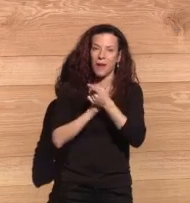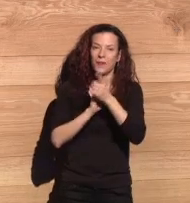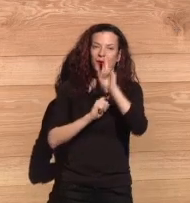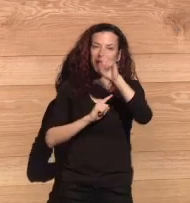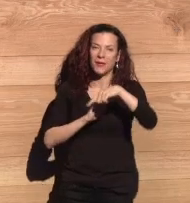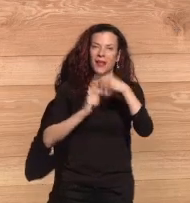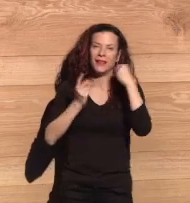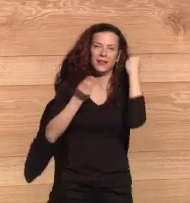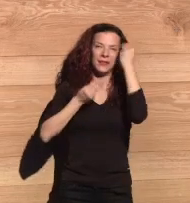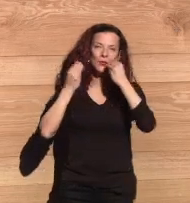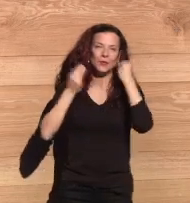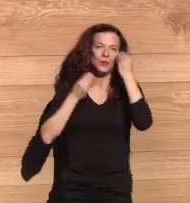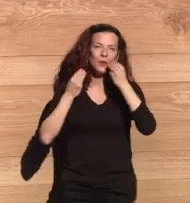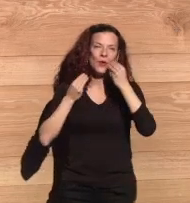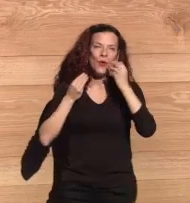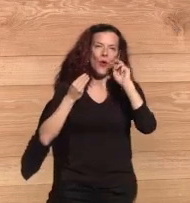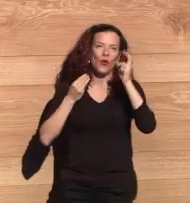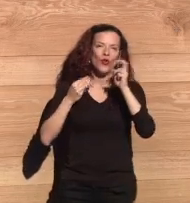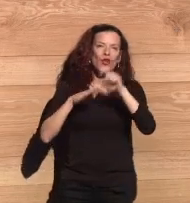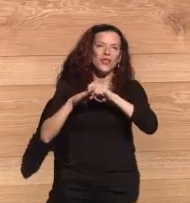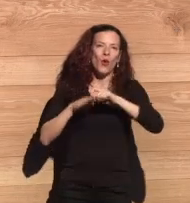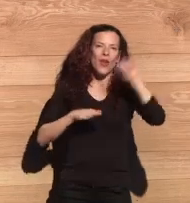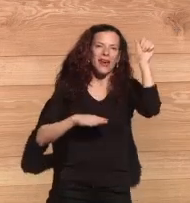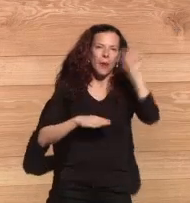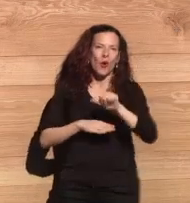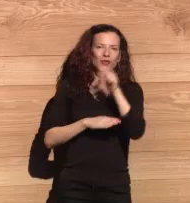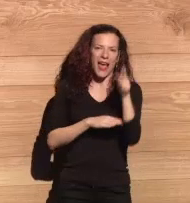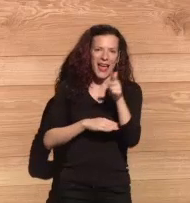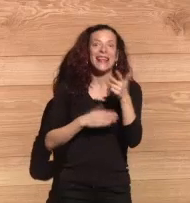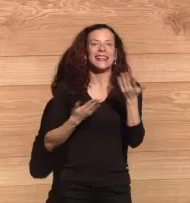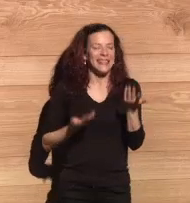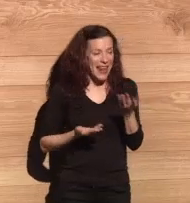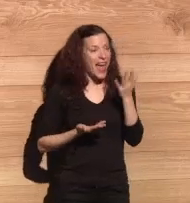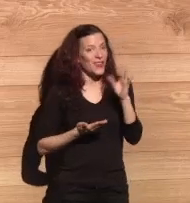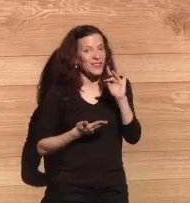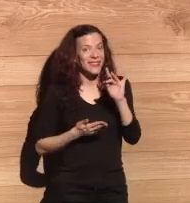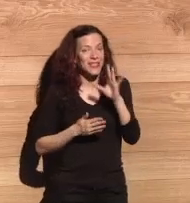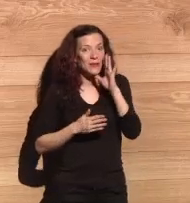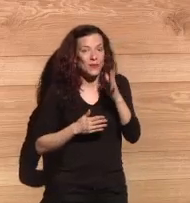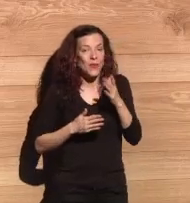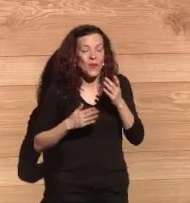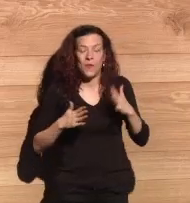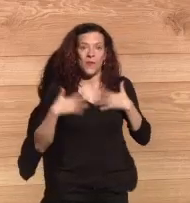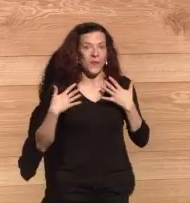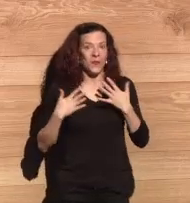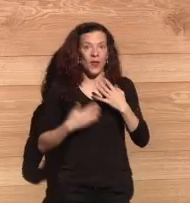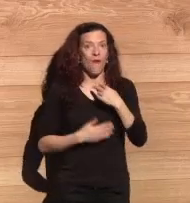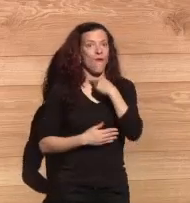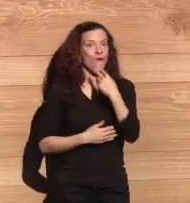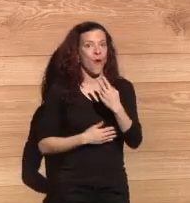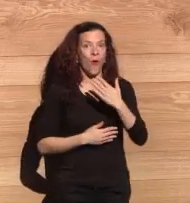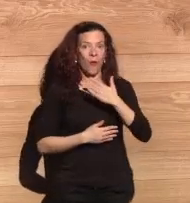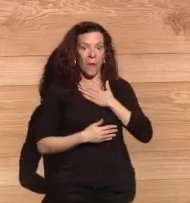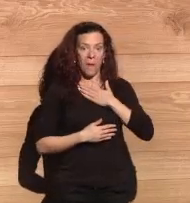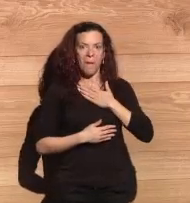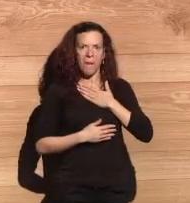te planteaste otro tipo también de reportajes. Claro, o sea, era como decir, joder, es que de repente la voz propia tiene